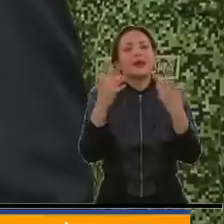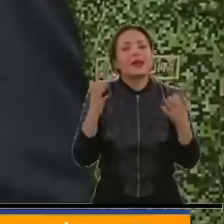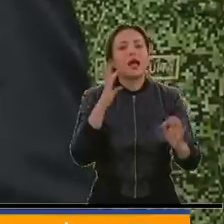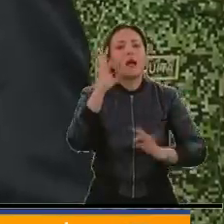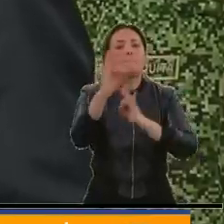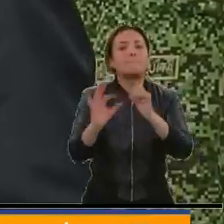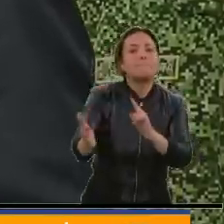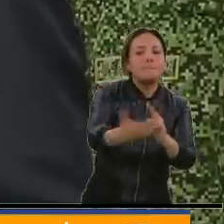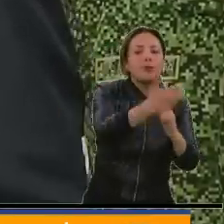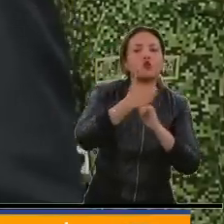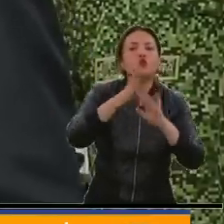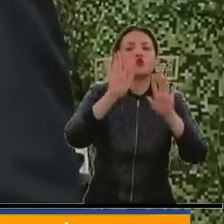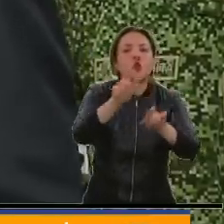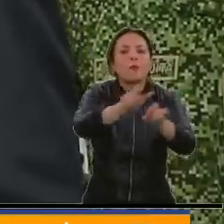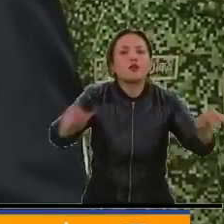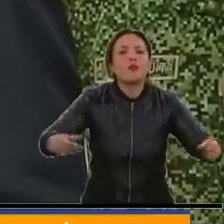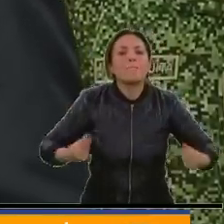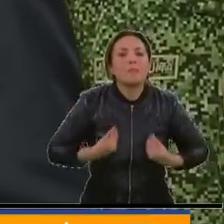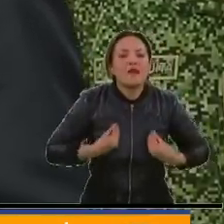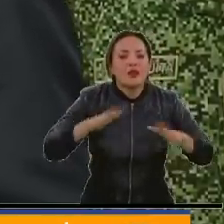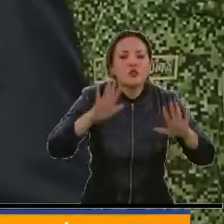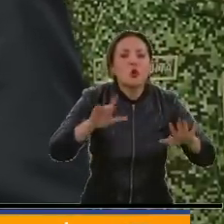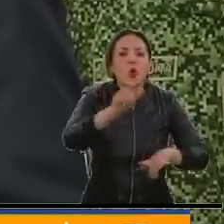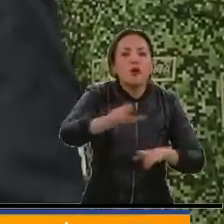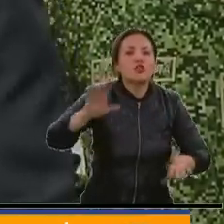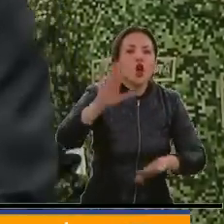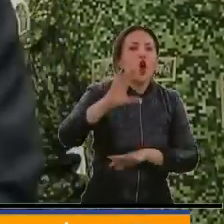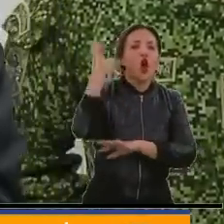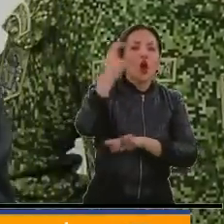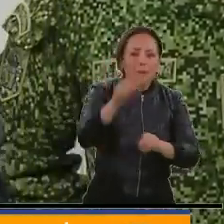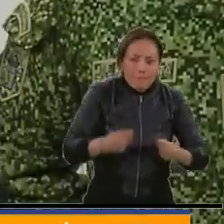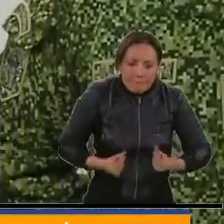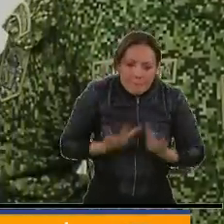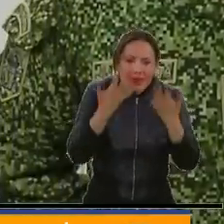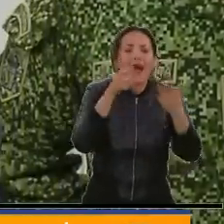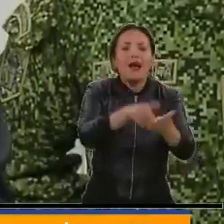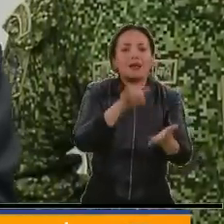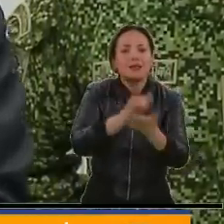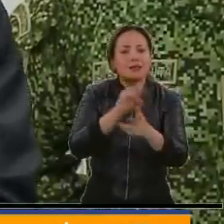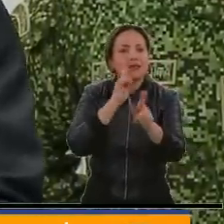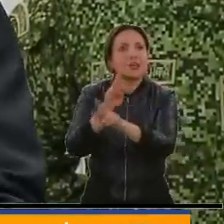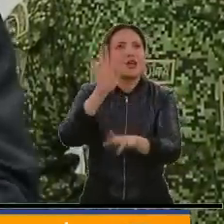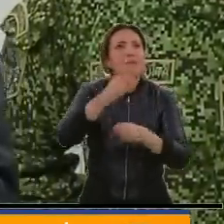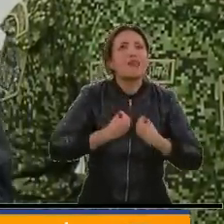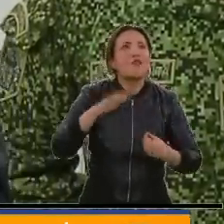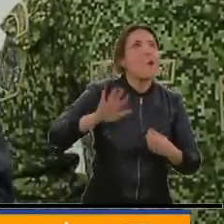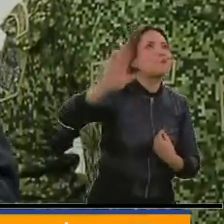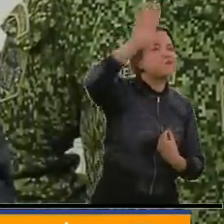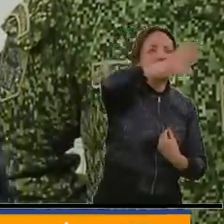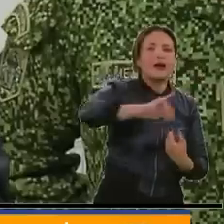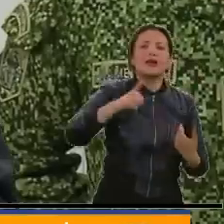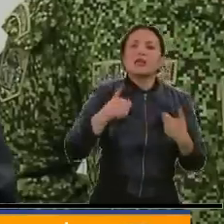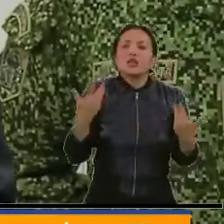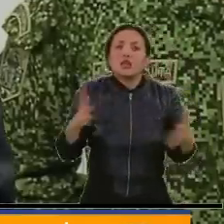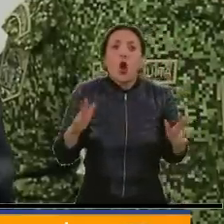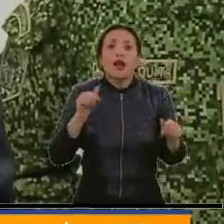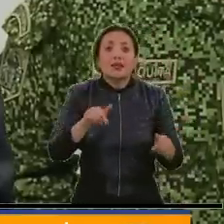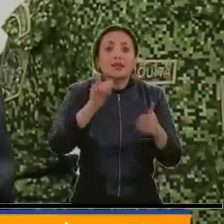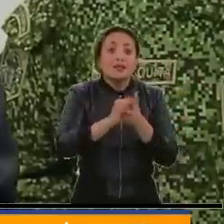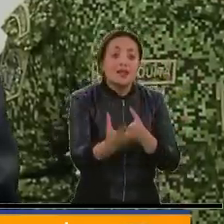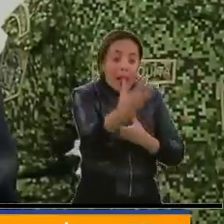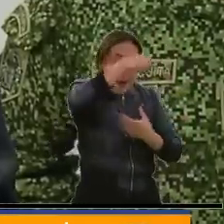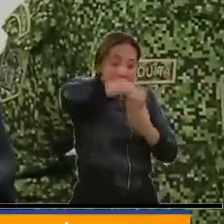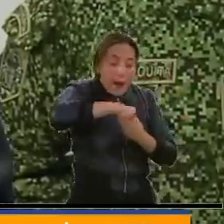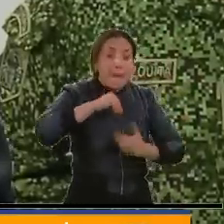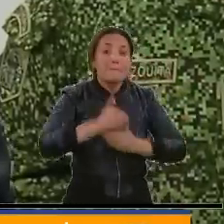de la vida de los colombianos y las colombianas en los territorios, y esperamos que nadie que esté en el proceso de paz